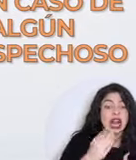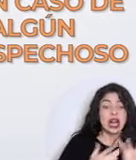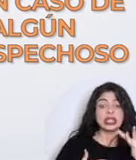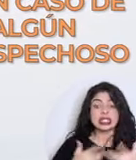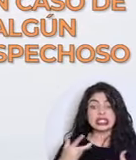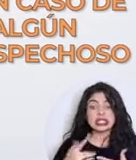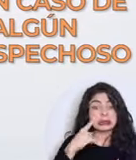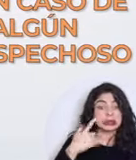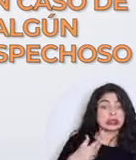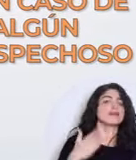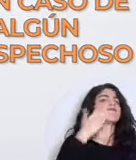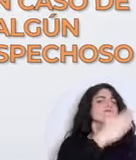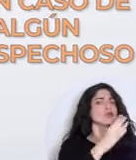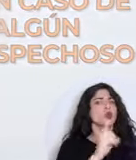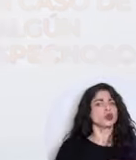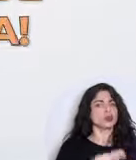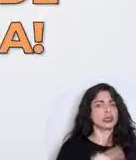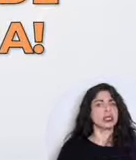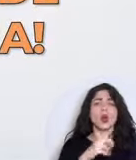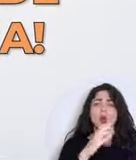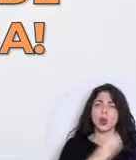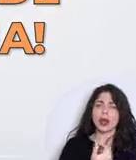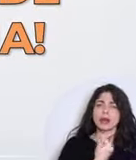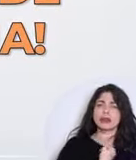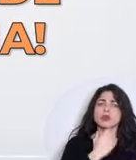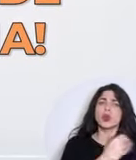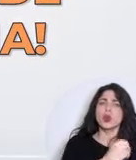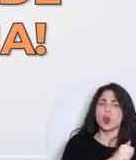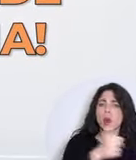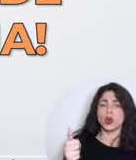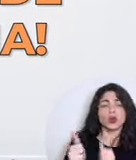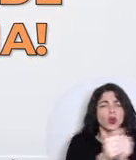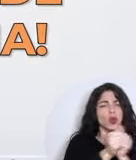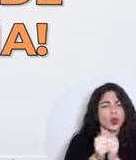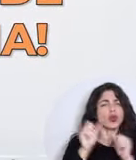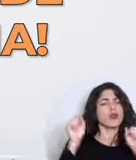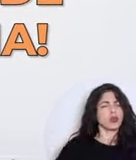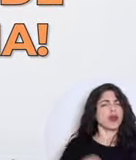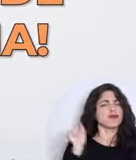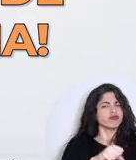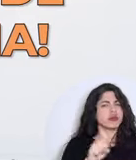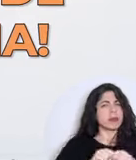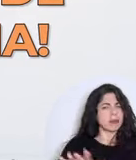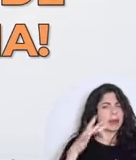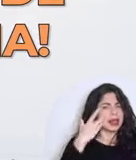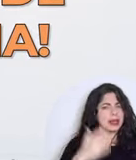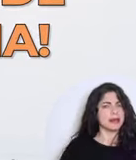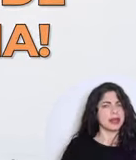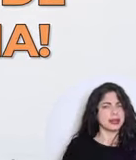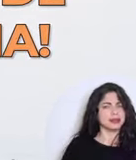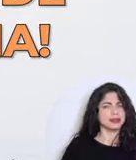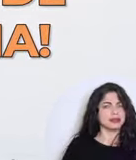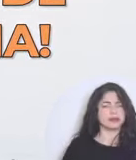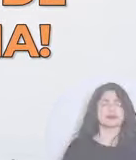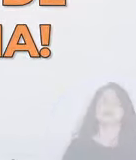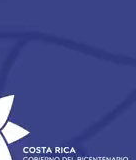caso de presentar algún síntoma sospechoso. Cuídate y cuida a tus seres queridos. Juntos y juntas saldremos de la pandemia.